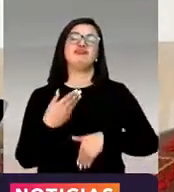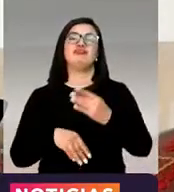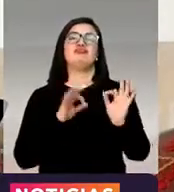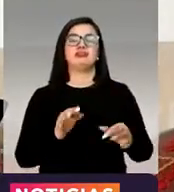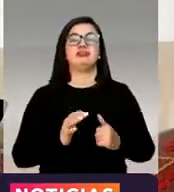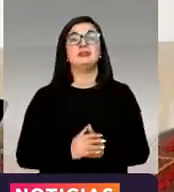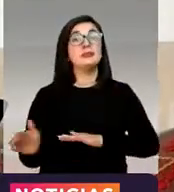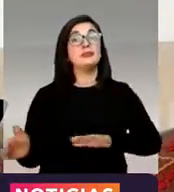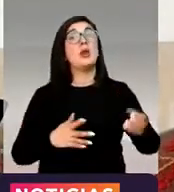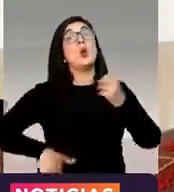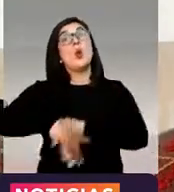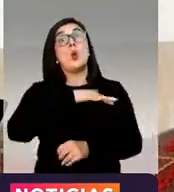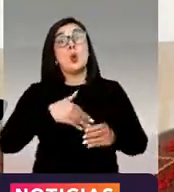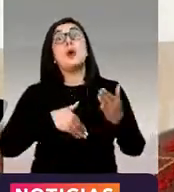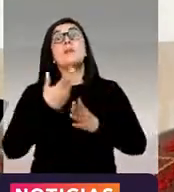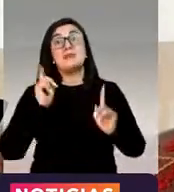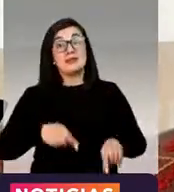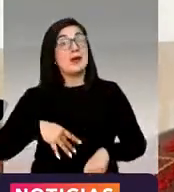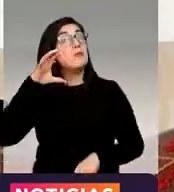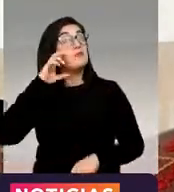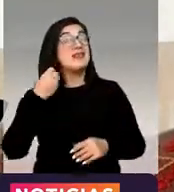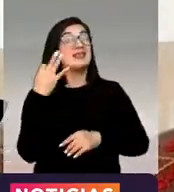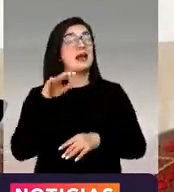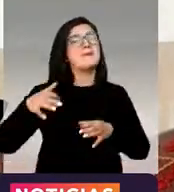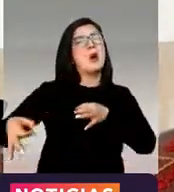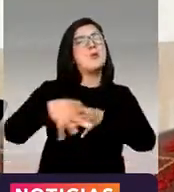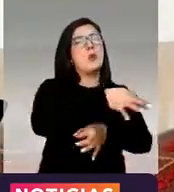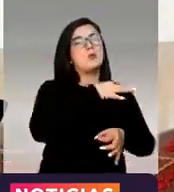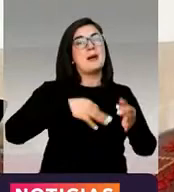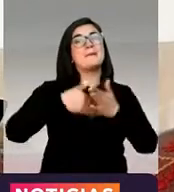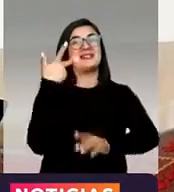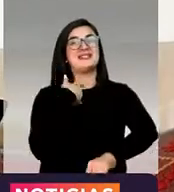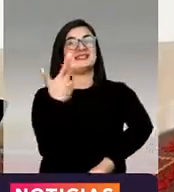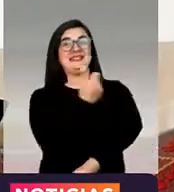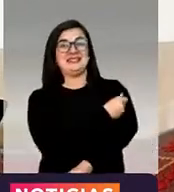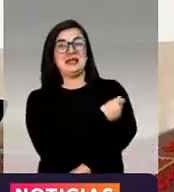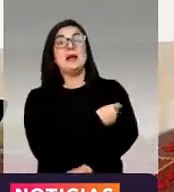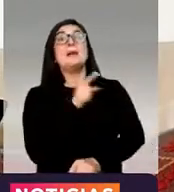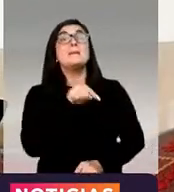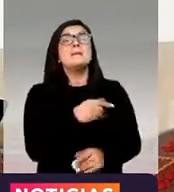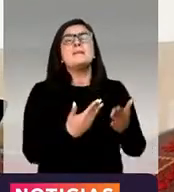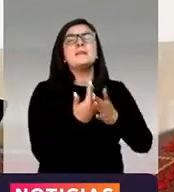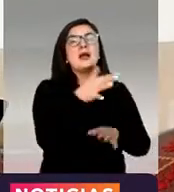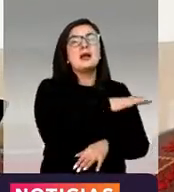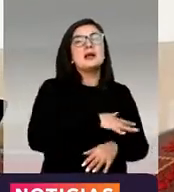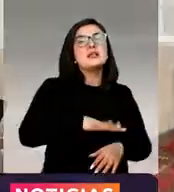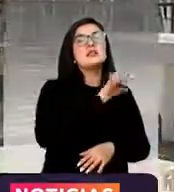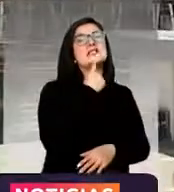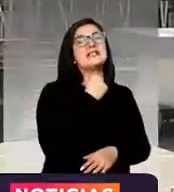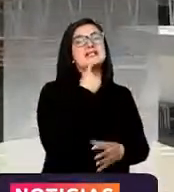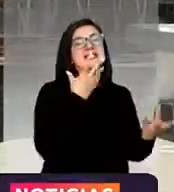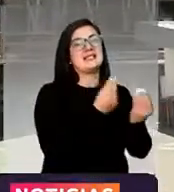Cundinamarca inició la vacunación en 13 municipios. La primera dosis se aplicó en el Hospital Regional de Zipaquirá.